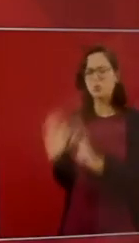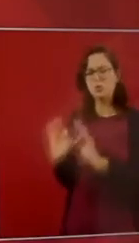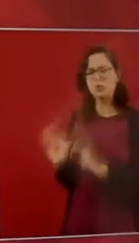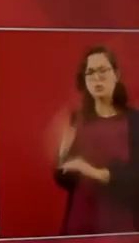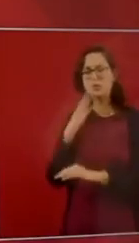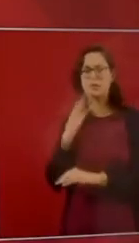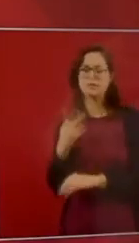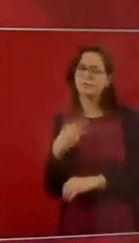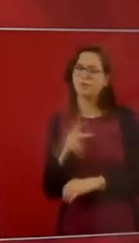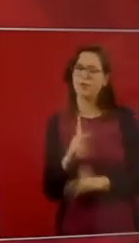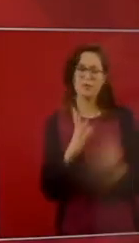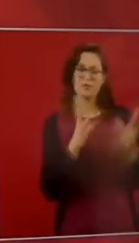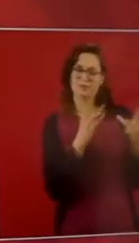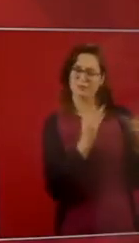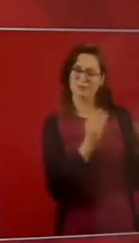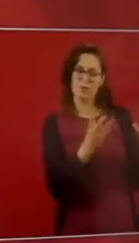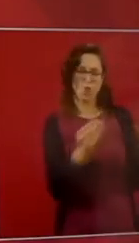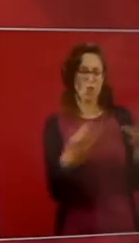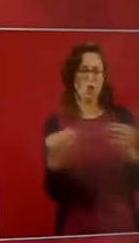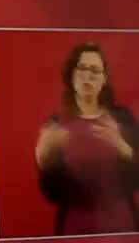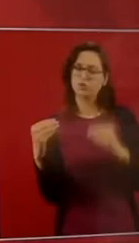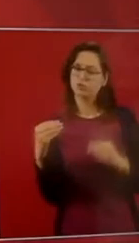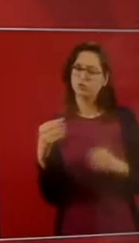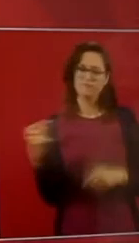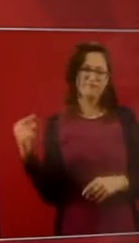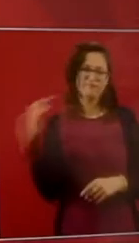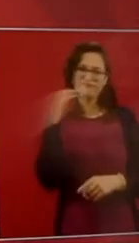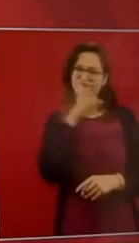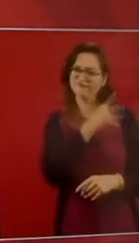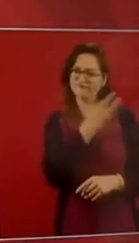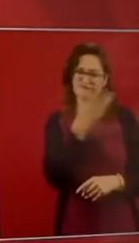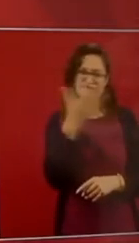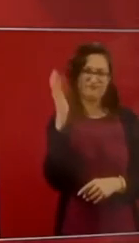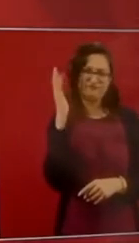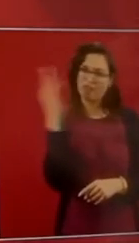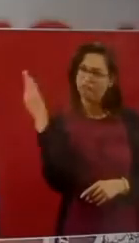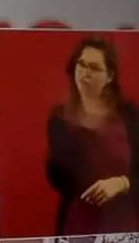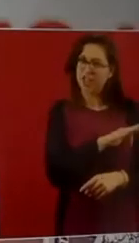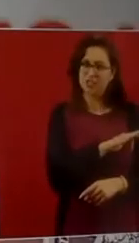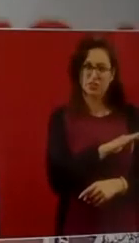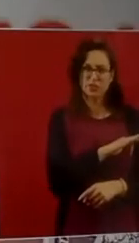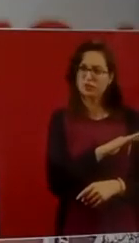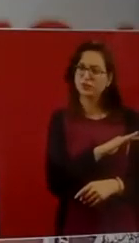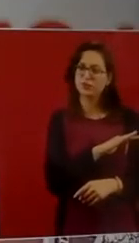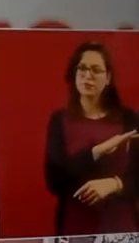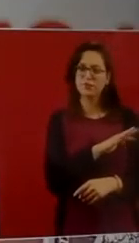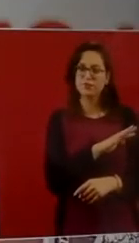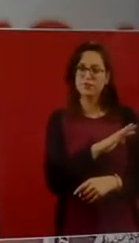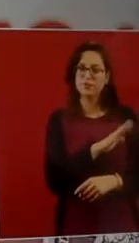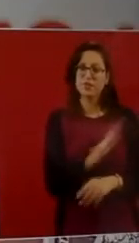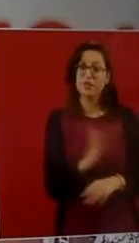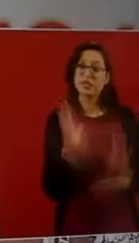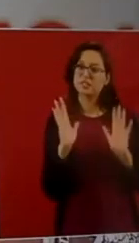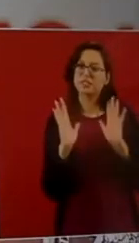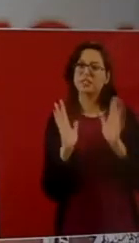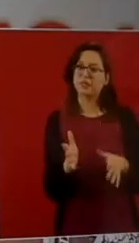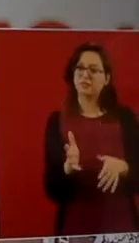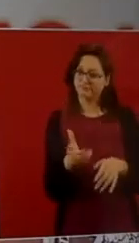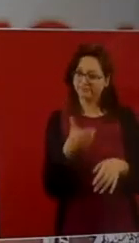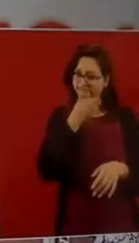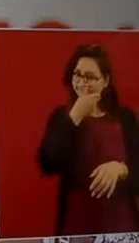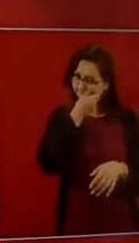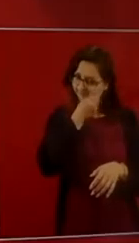quién acusa a la persona que nosotros tenemos como indiciado. Y desde luego vamos a ver la manera de la